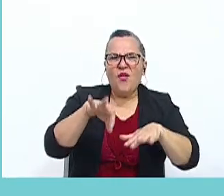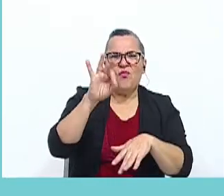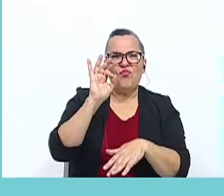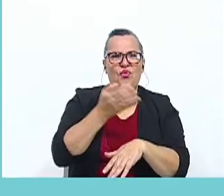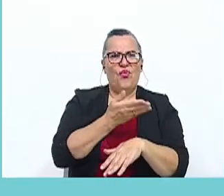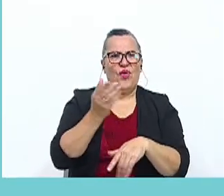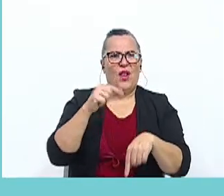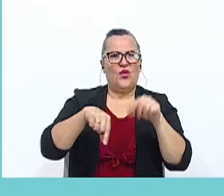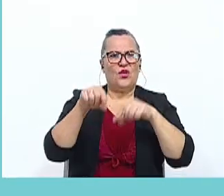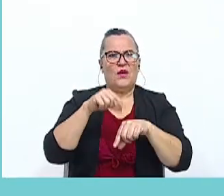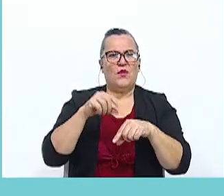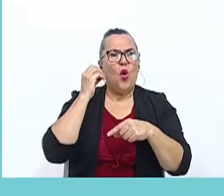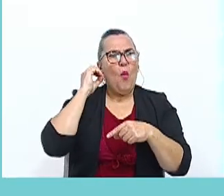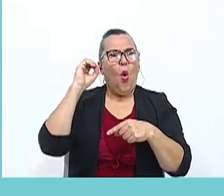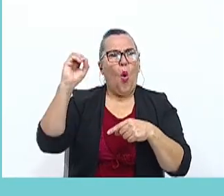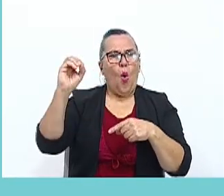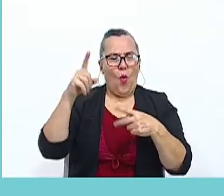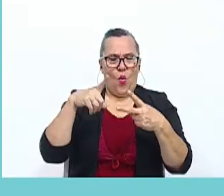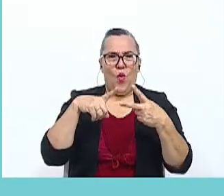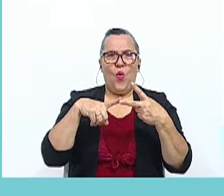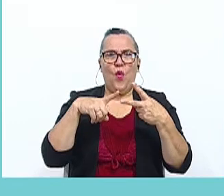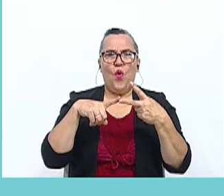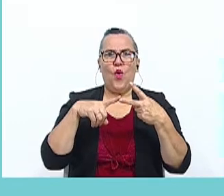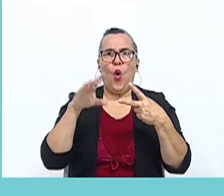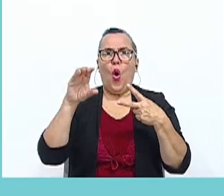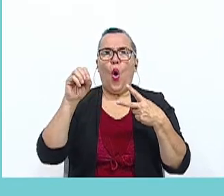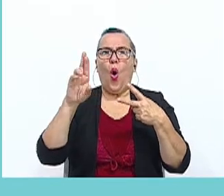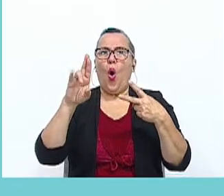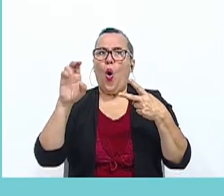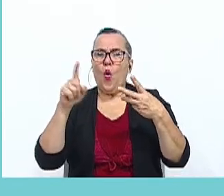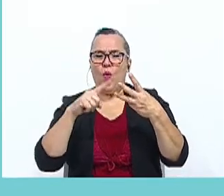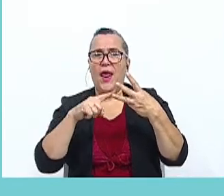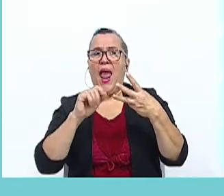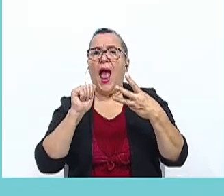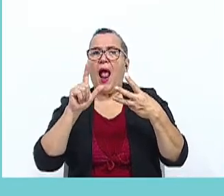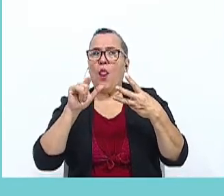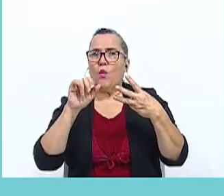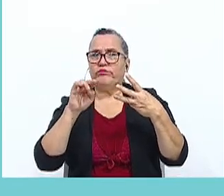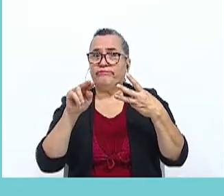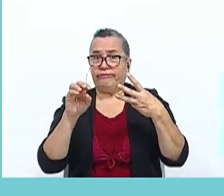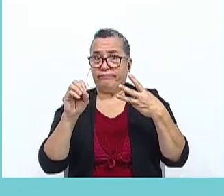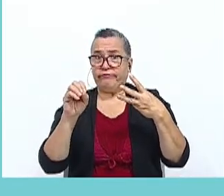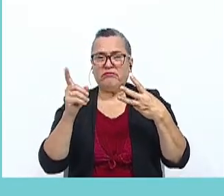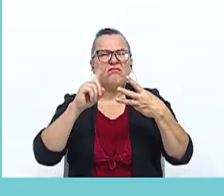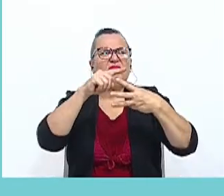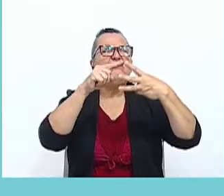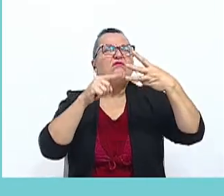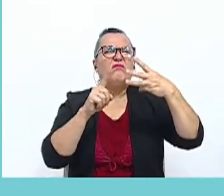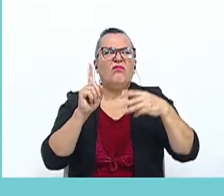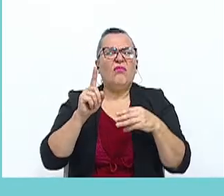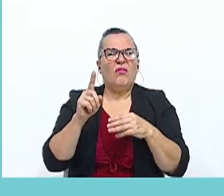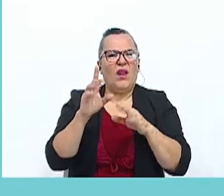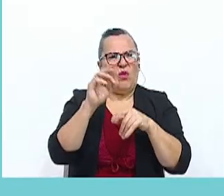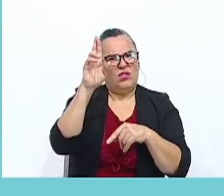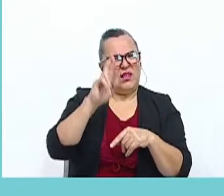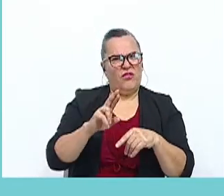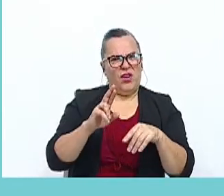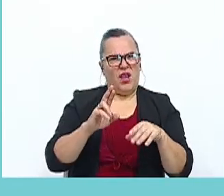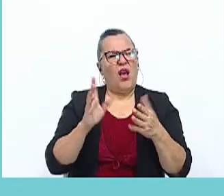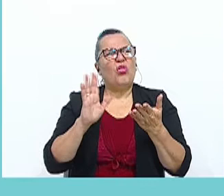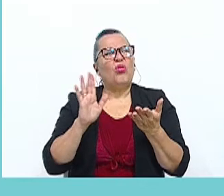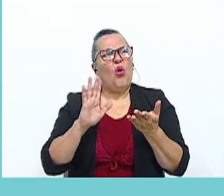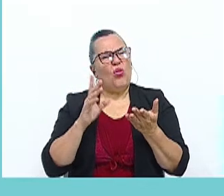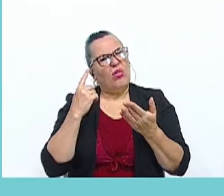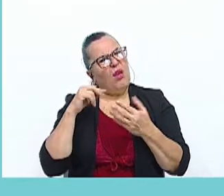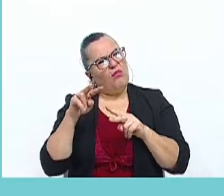elementos químicos como el oro, el cobre y el aluminio? ¿Dónde creen ustedes? Piensen, ¿a dónde